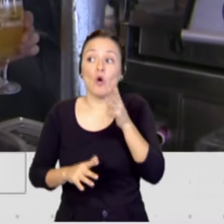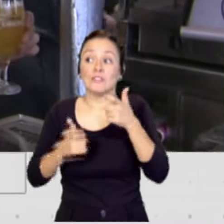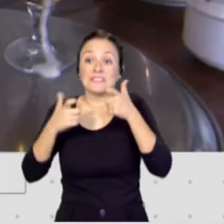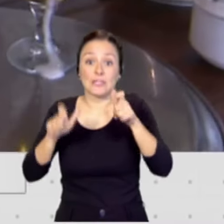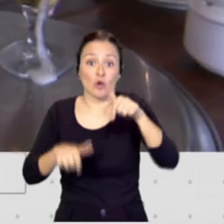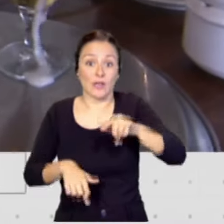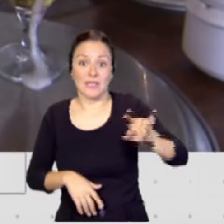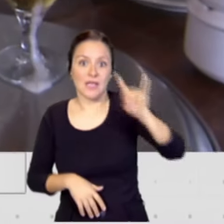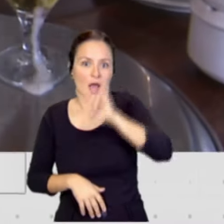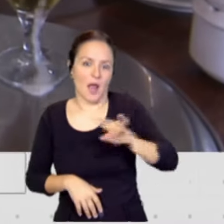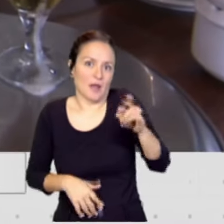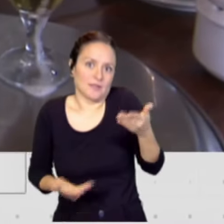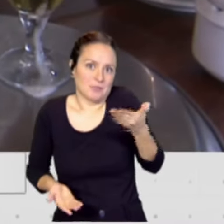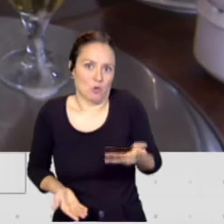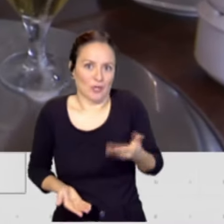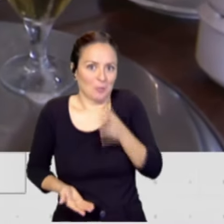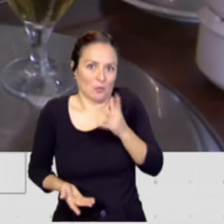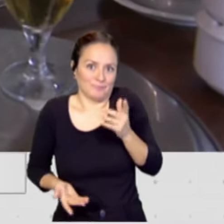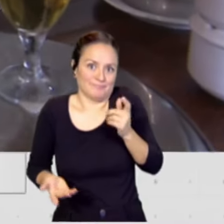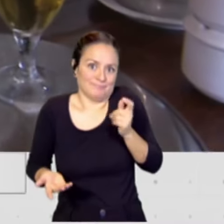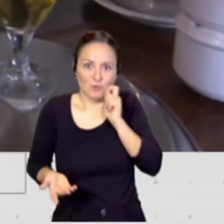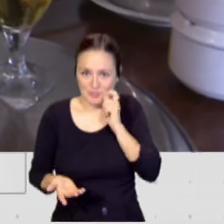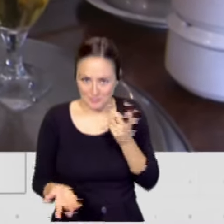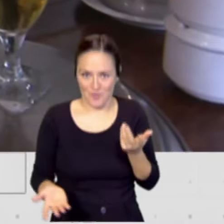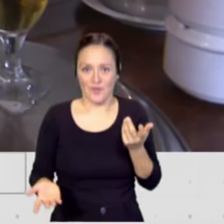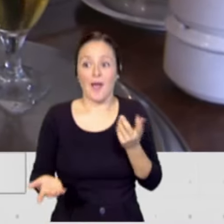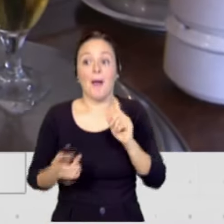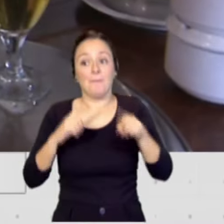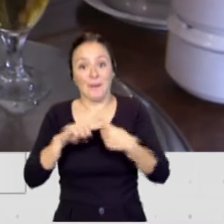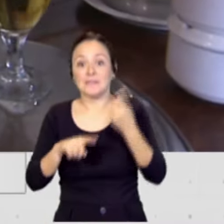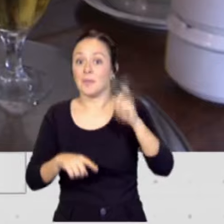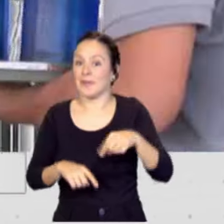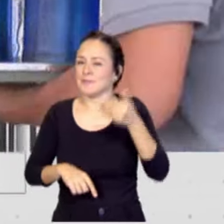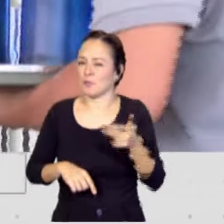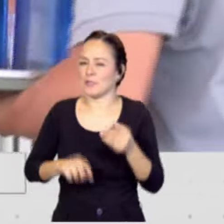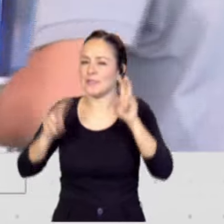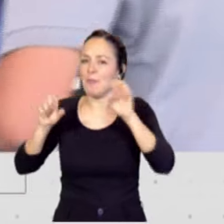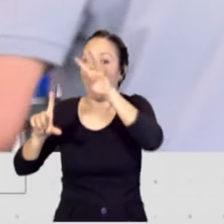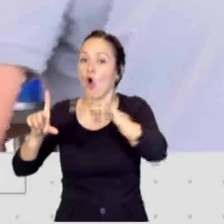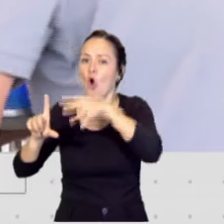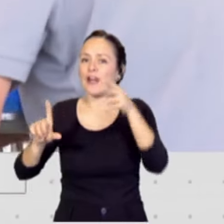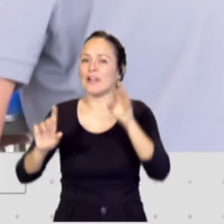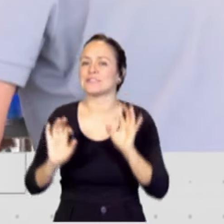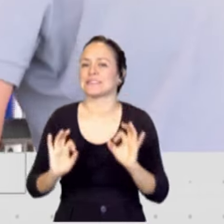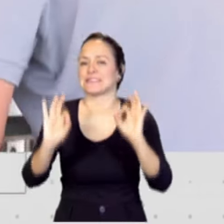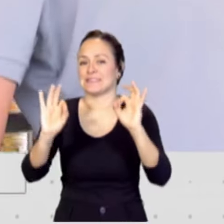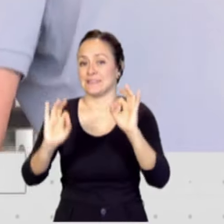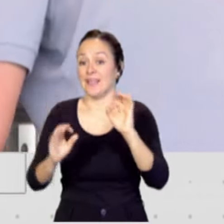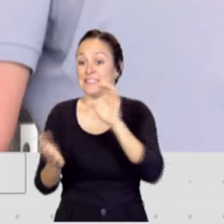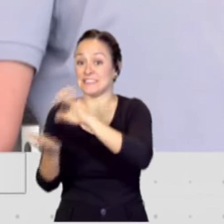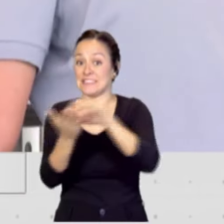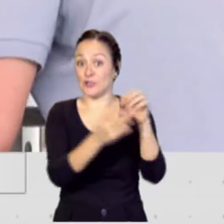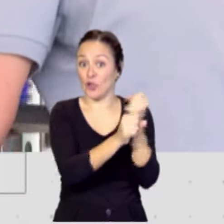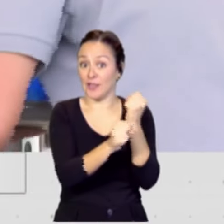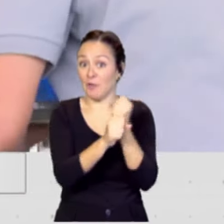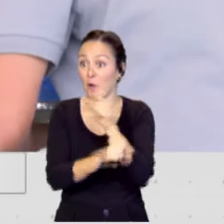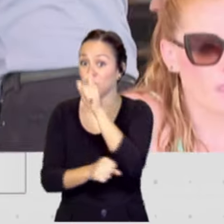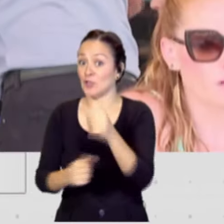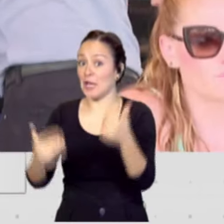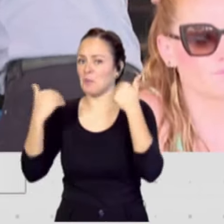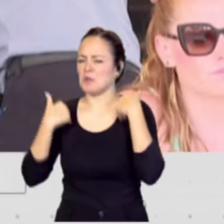fundamental y como te he comentado antes no también en horarios especiales Parece ser que los centros de trabajo los sujetos responsables